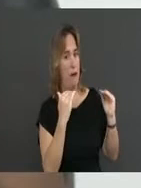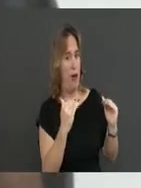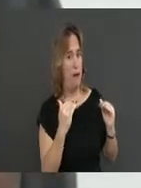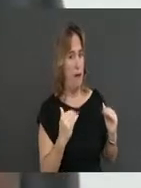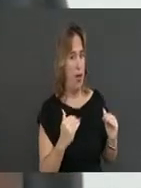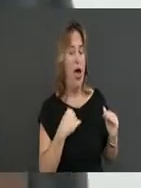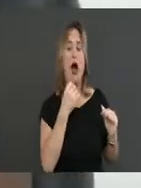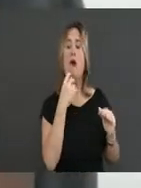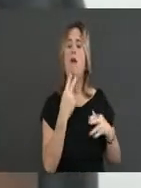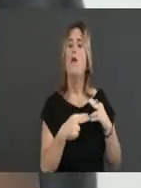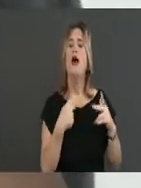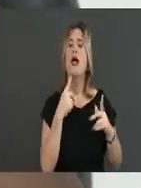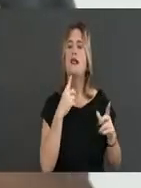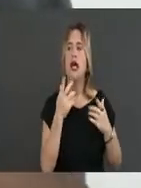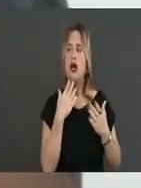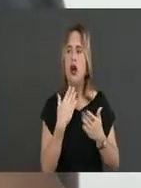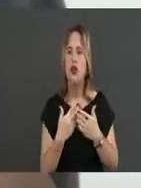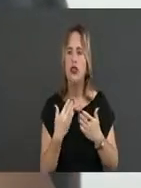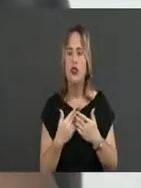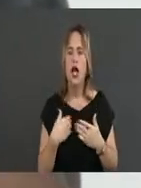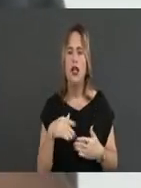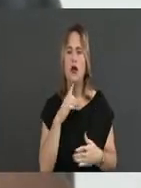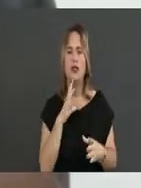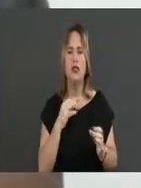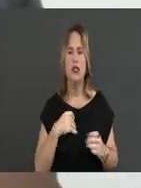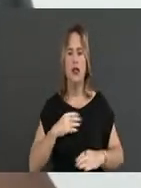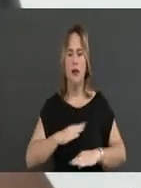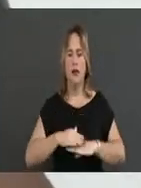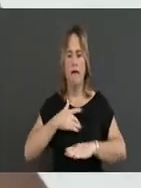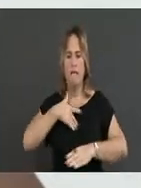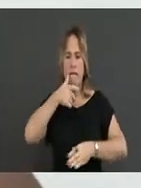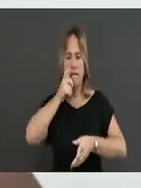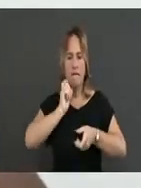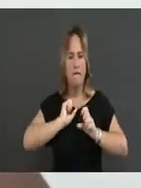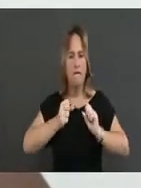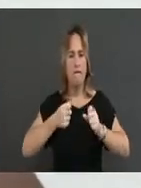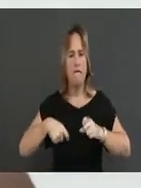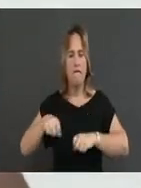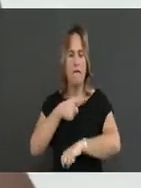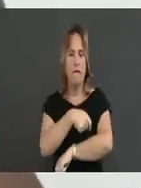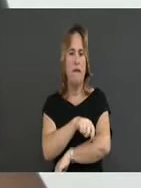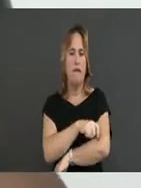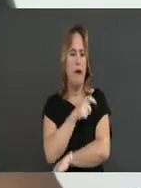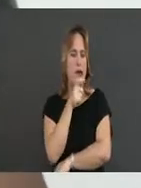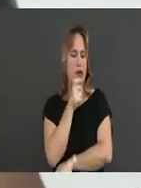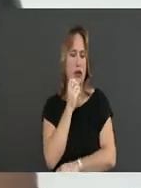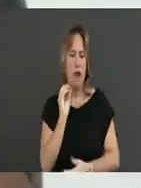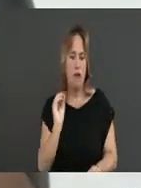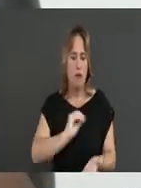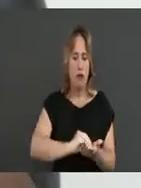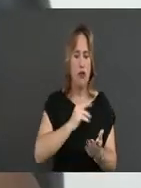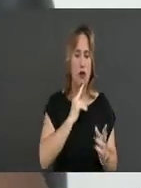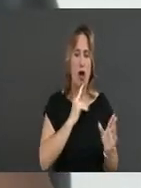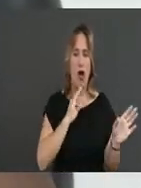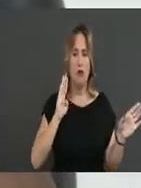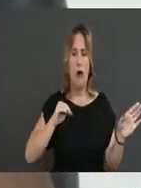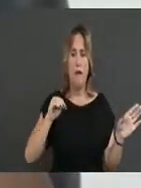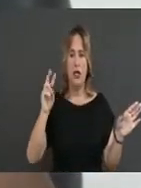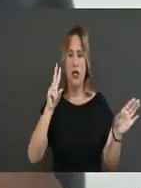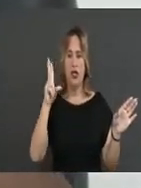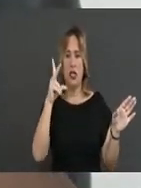puedan ser auditables. Cuando digo auditables, desde la fiscalización popular. Si yo puse el agua en el micro